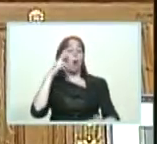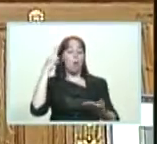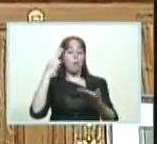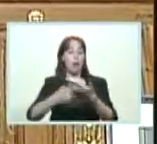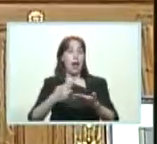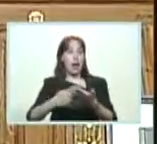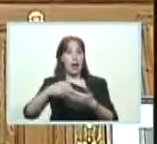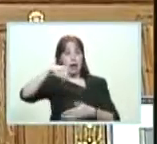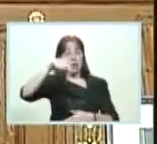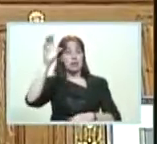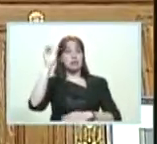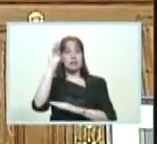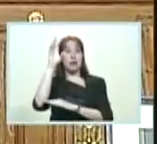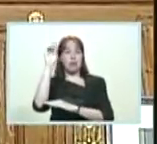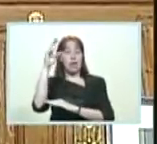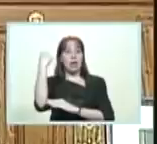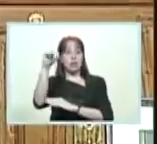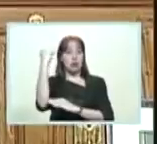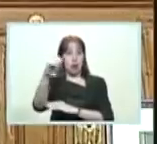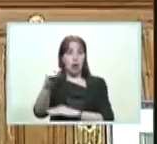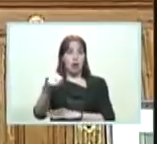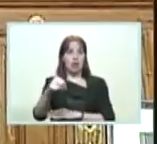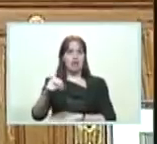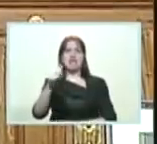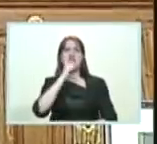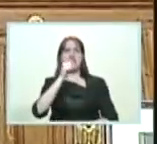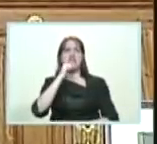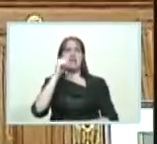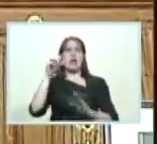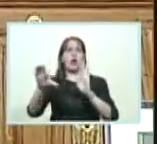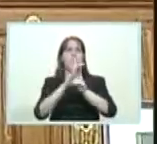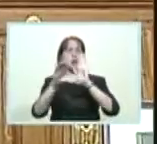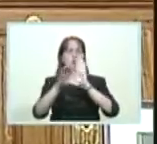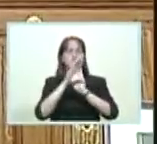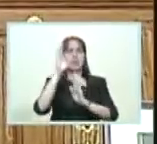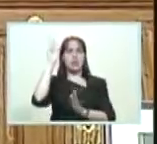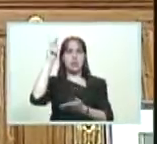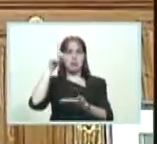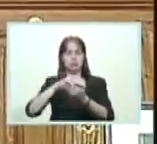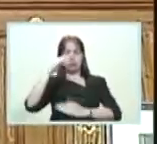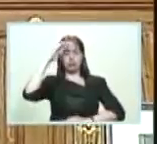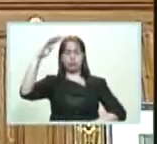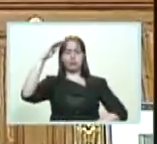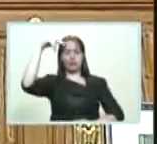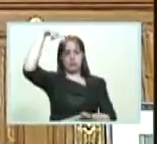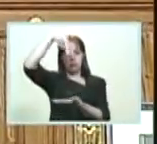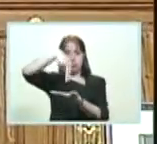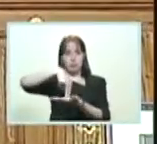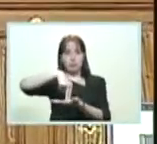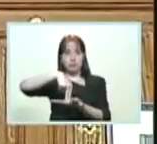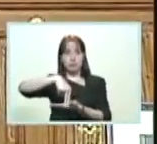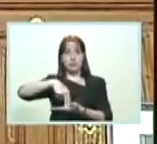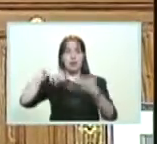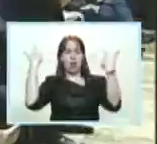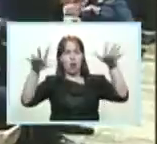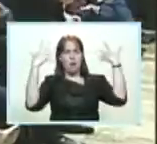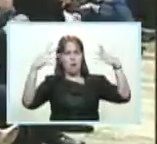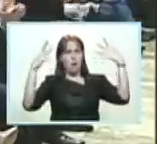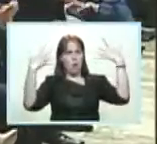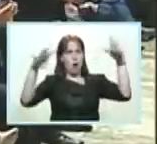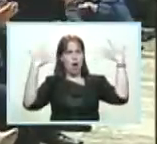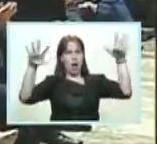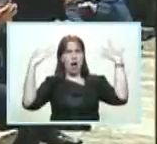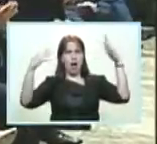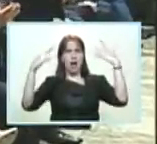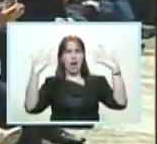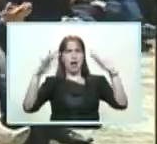esta Asamblea Nacional. Quiero que se pongan de pie los constituyentes militares, los constituyentes militares, y le demos un aplauso a los